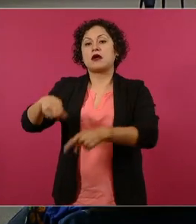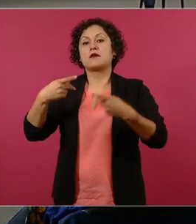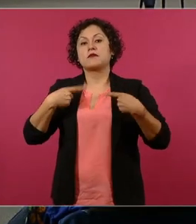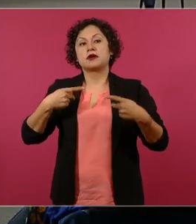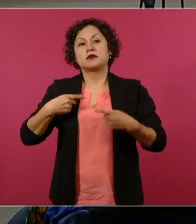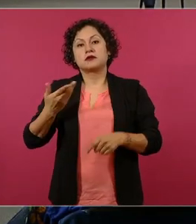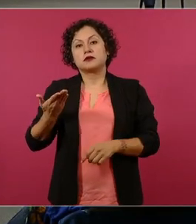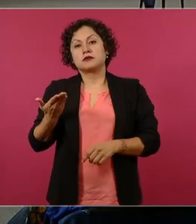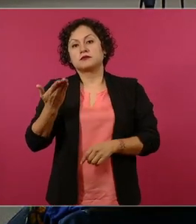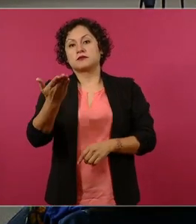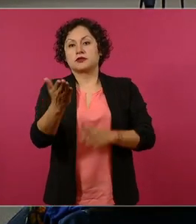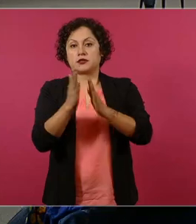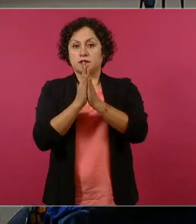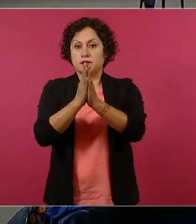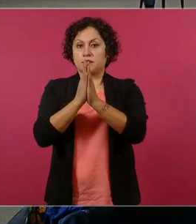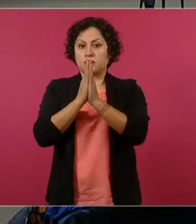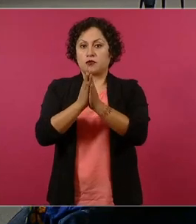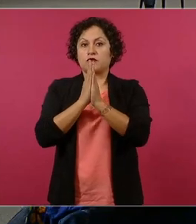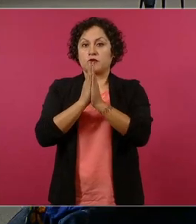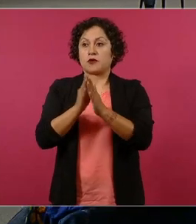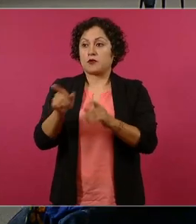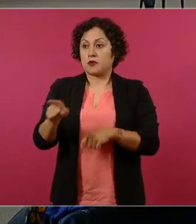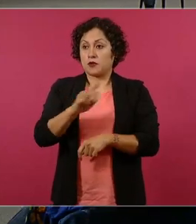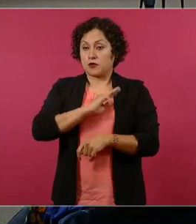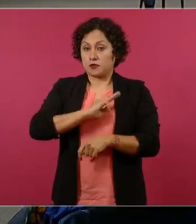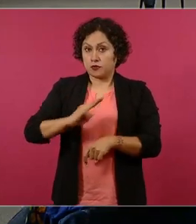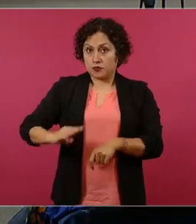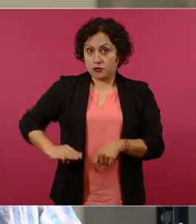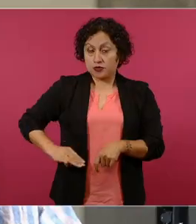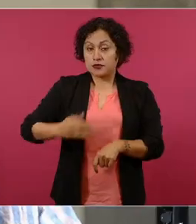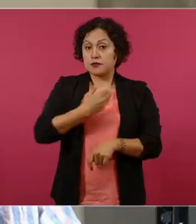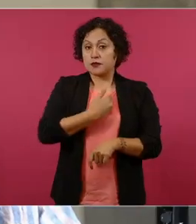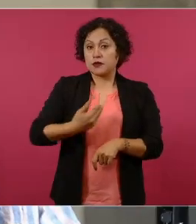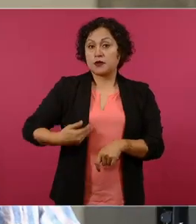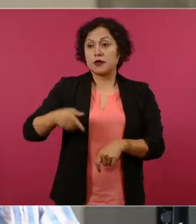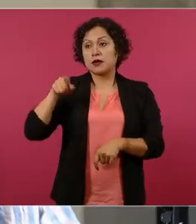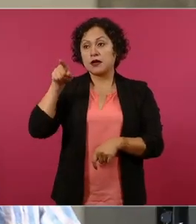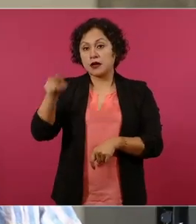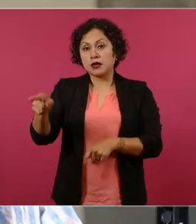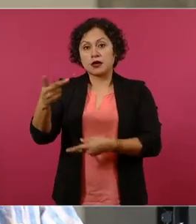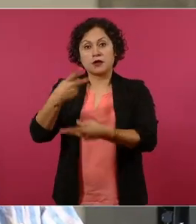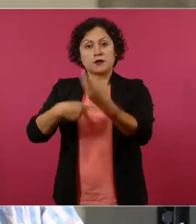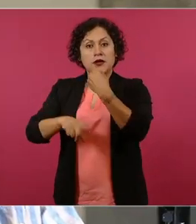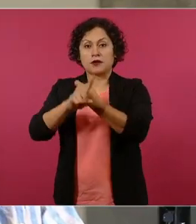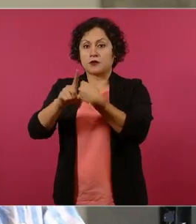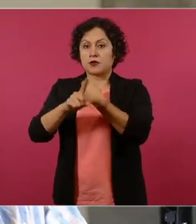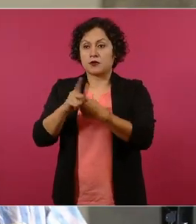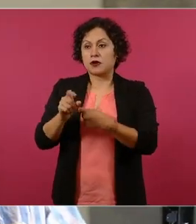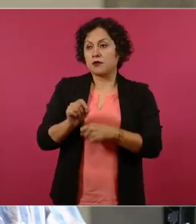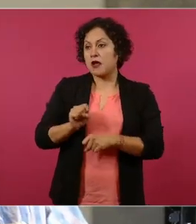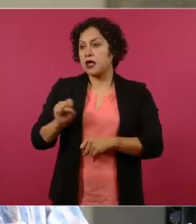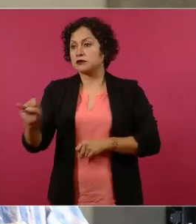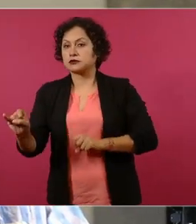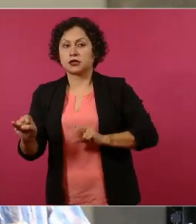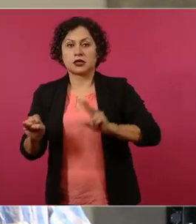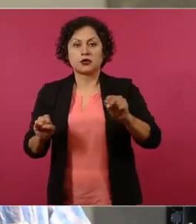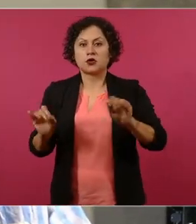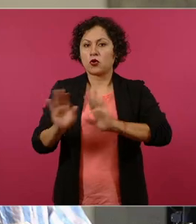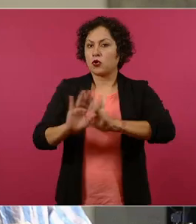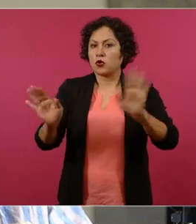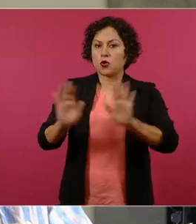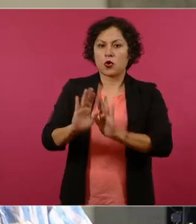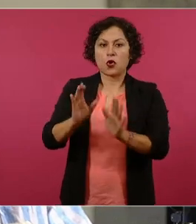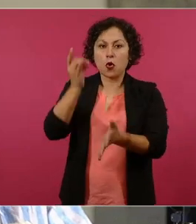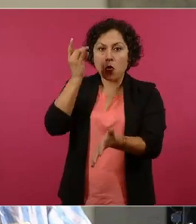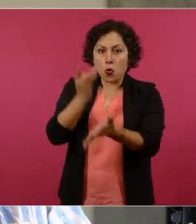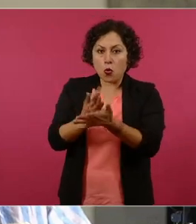auxiliar no con complique las cosas la llegada a una resolución tomando partido sino que se respete el estado laico para que